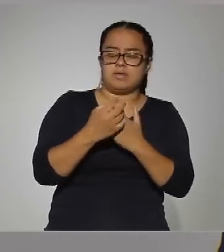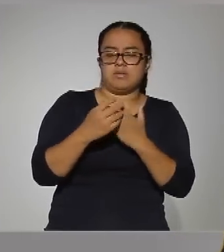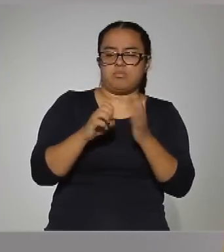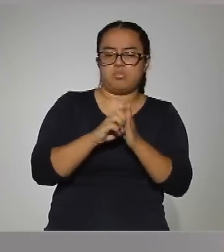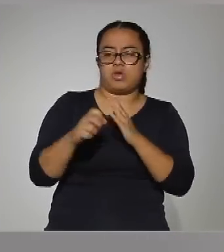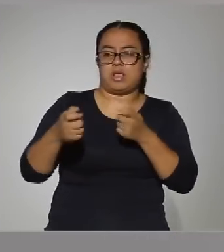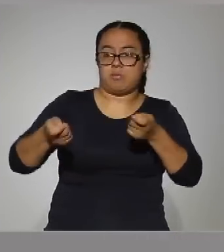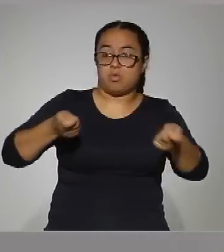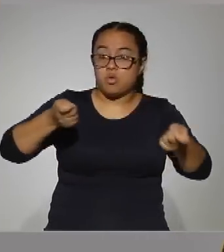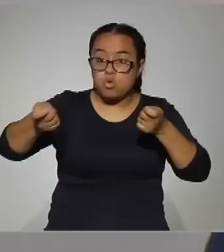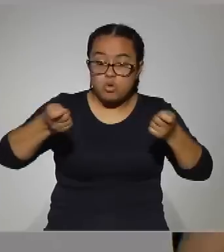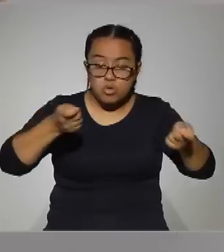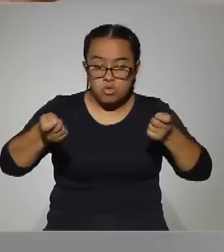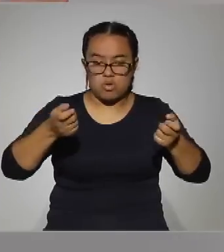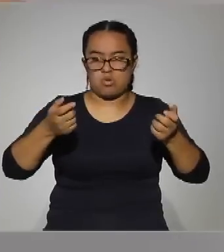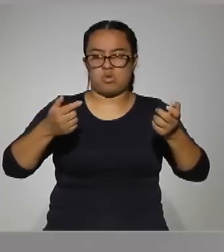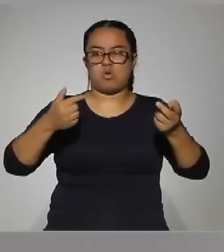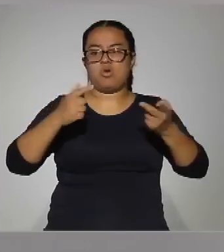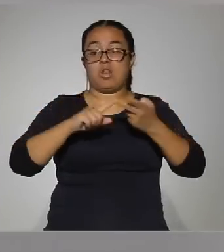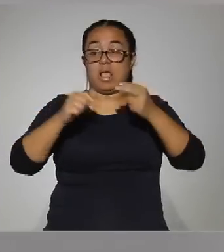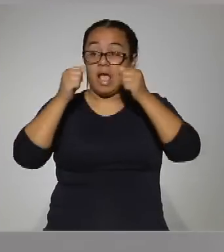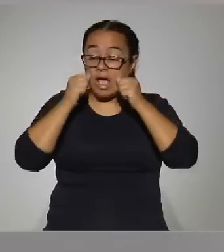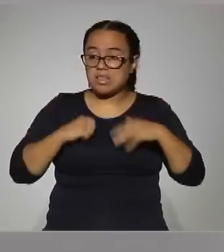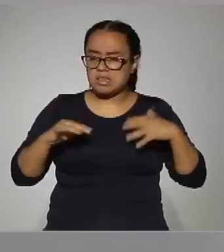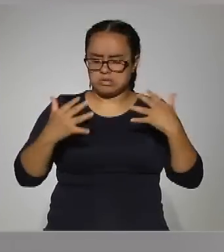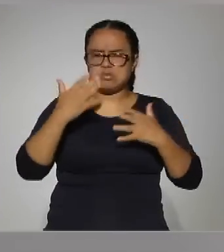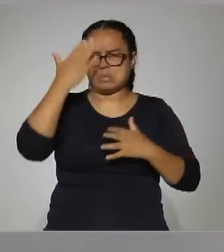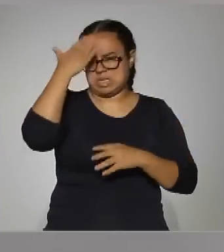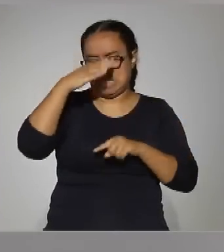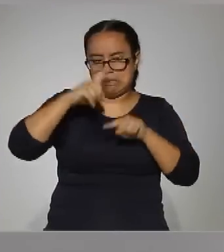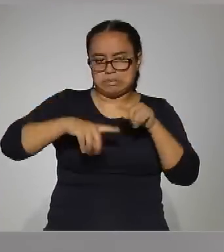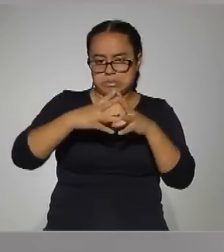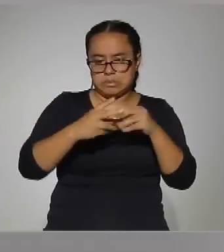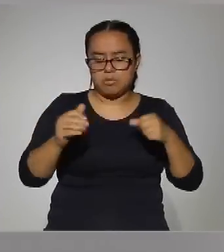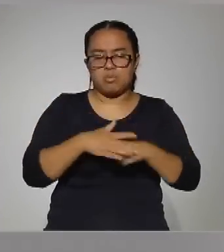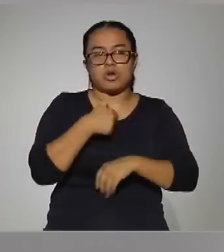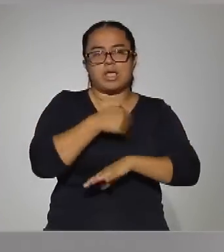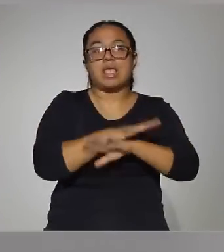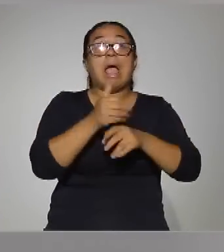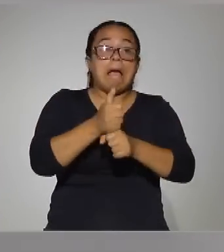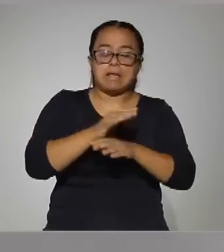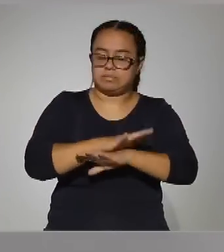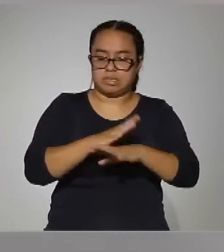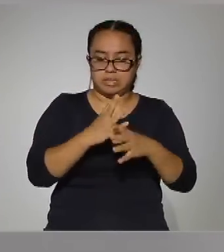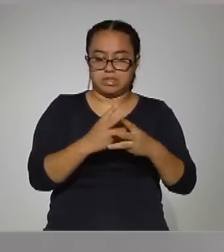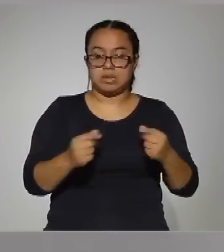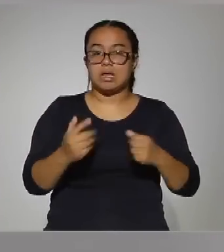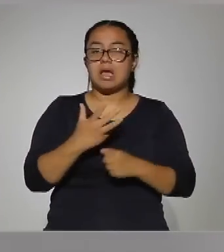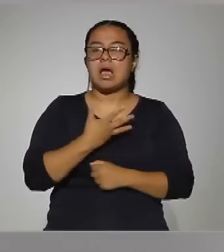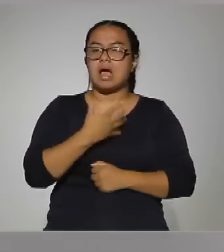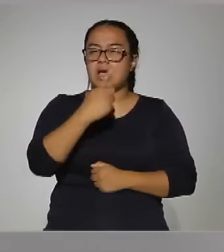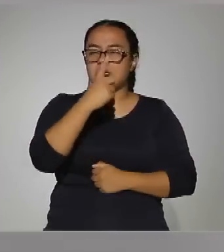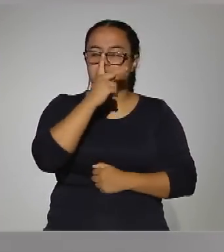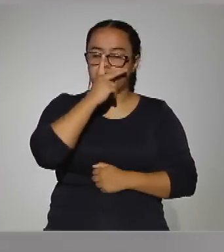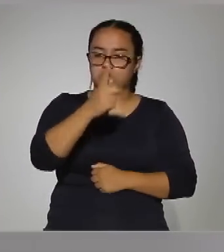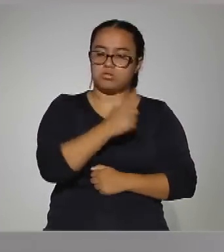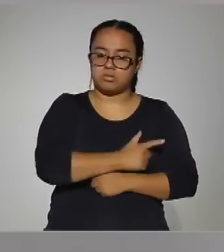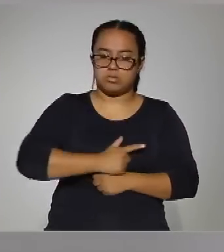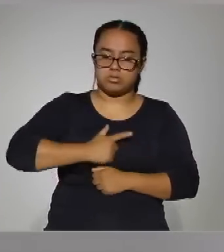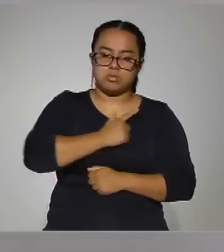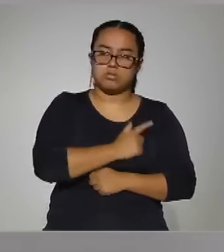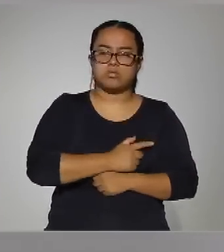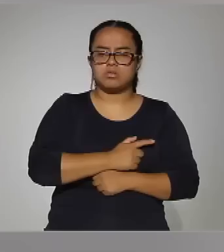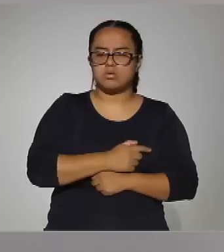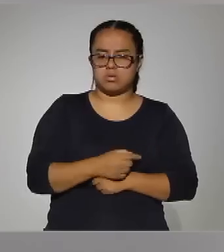el control, como la atención, etcétera, y vernos, hay una frase que me encanta de Bert Hellinger que